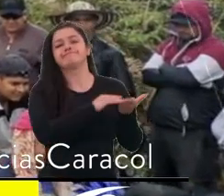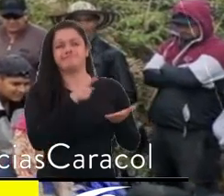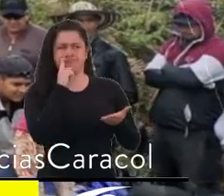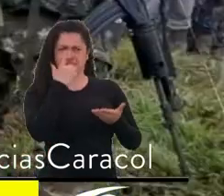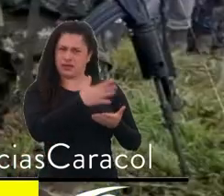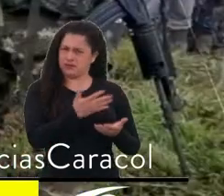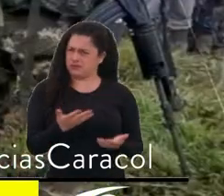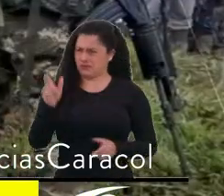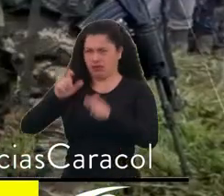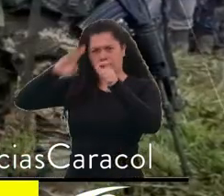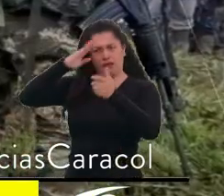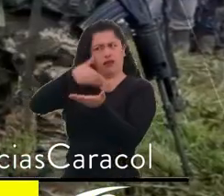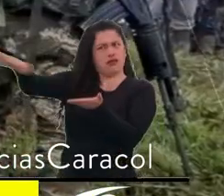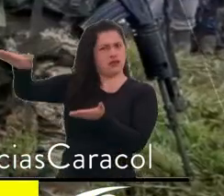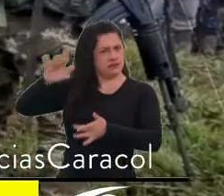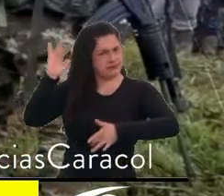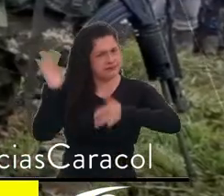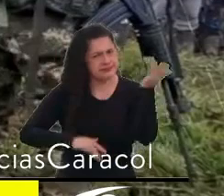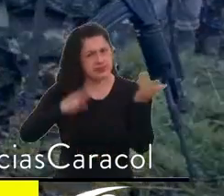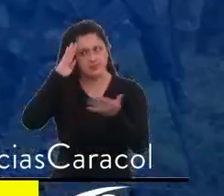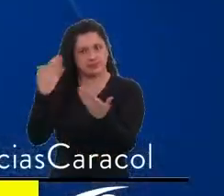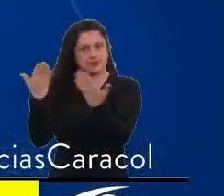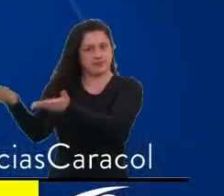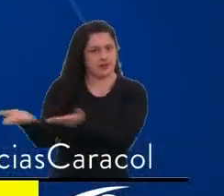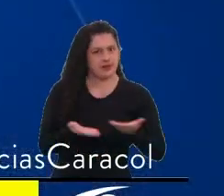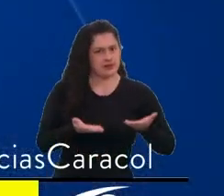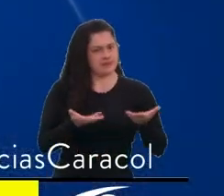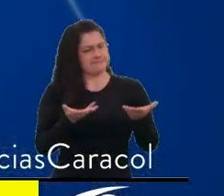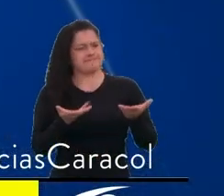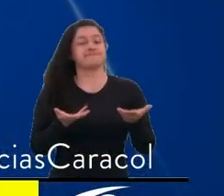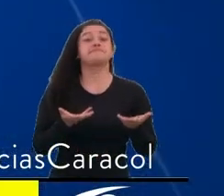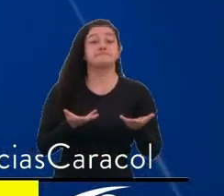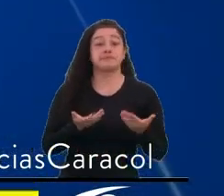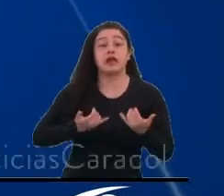En esta zona hay presencia de cultivos ilícitos y funciona también como corredores de narcotráfico.